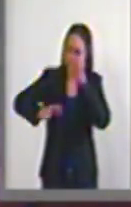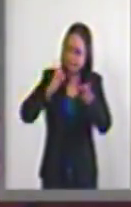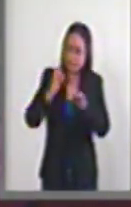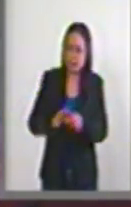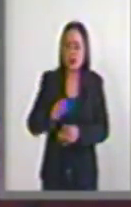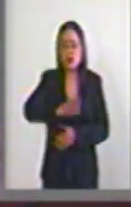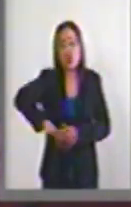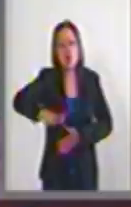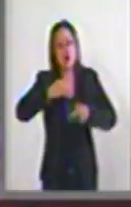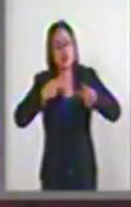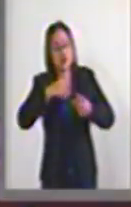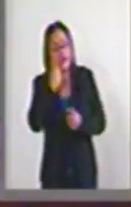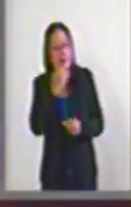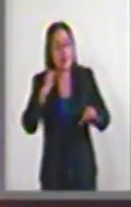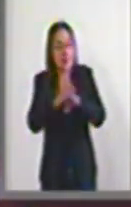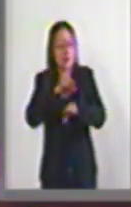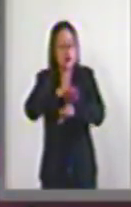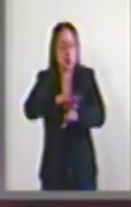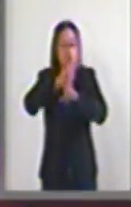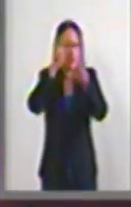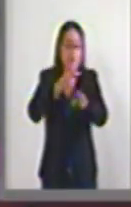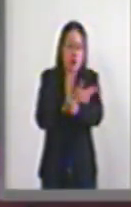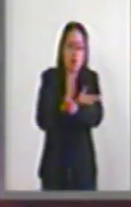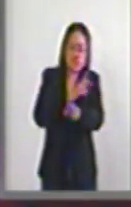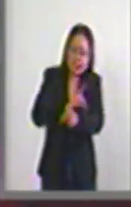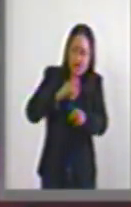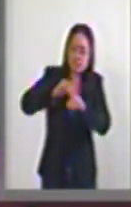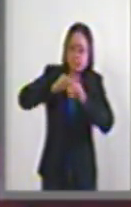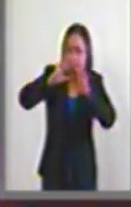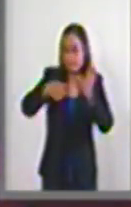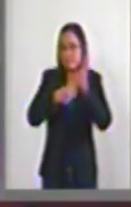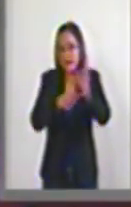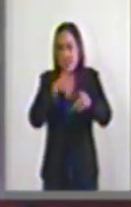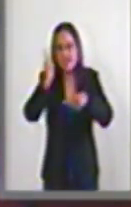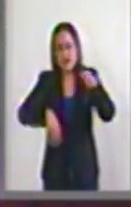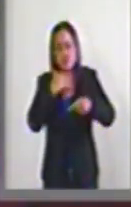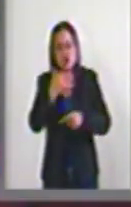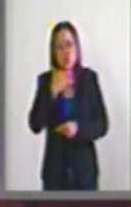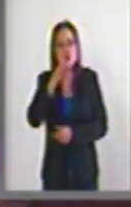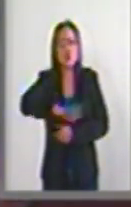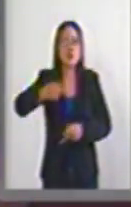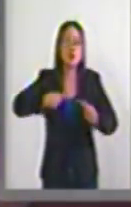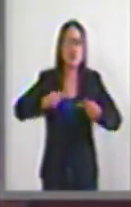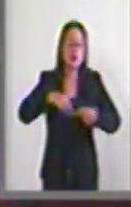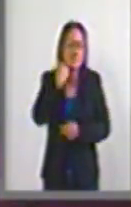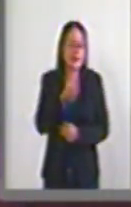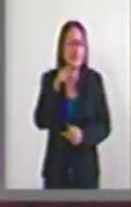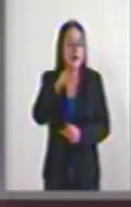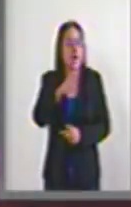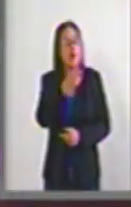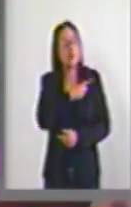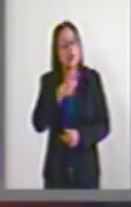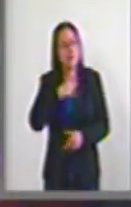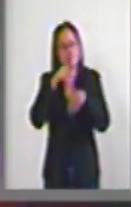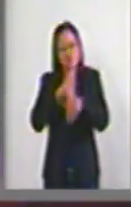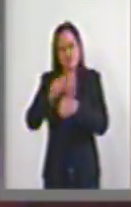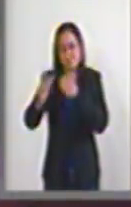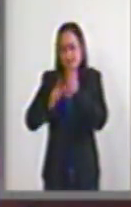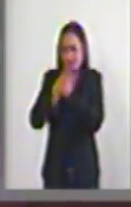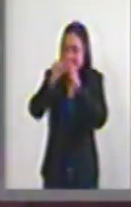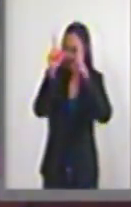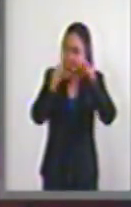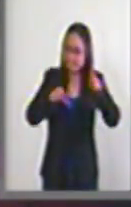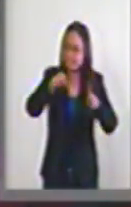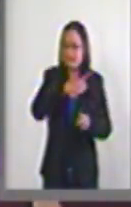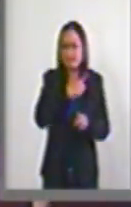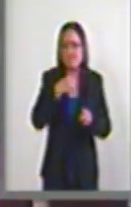de transparencia y combate a la corrupción. Para lograrlo es necesaria la cultura de la legalidad en todo el país.